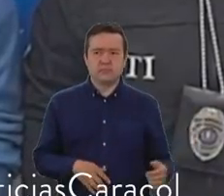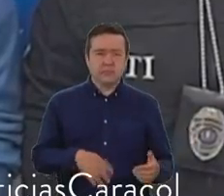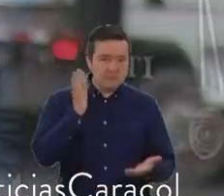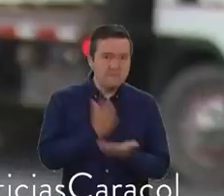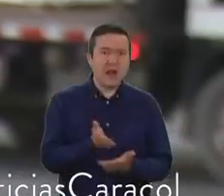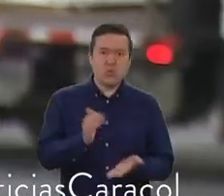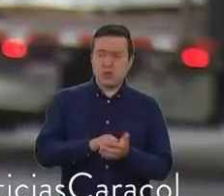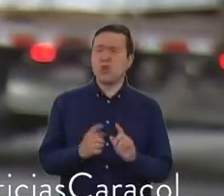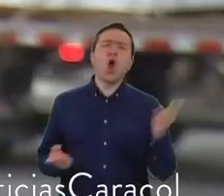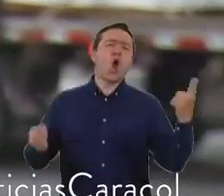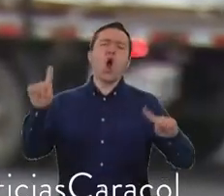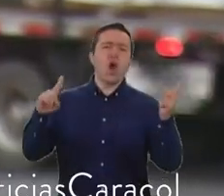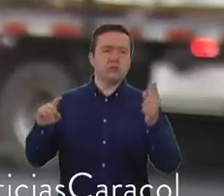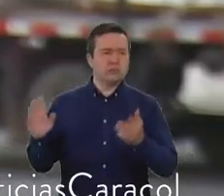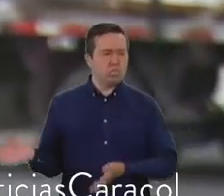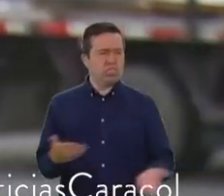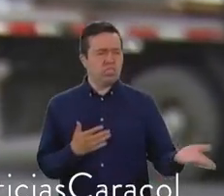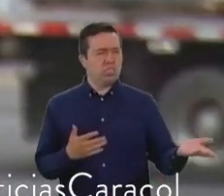ley.